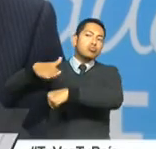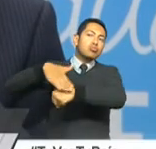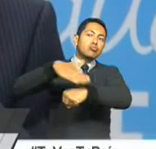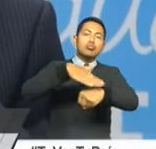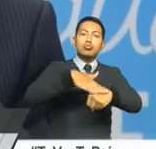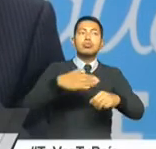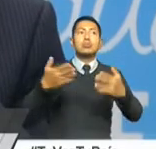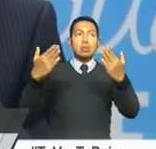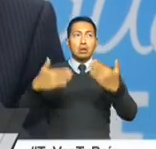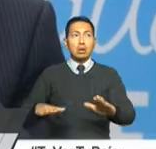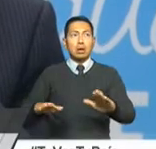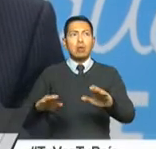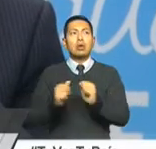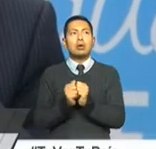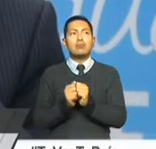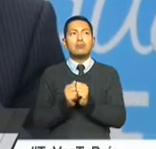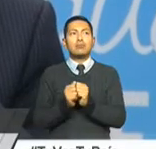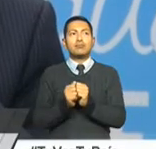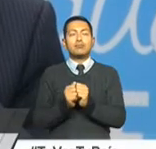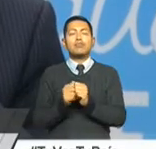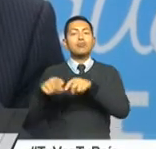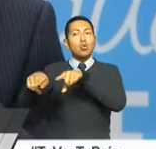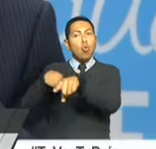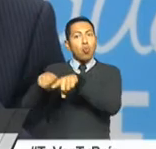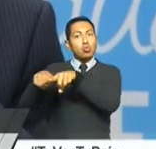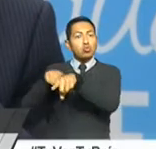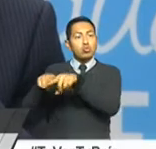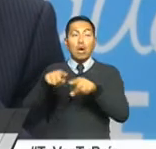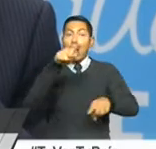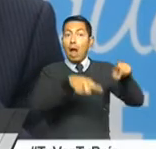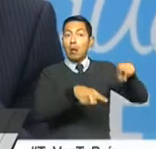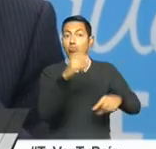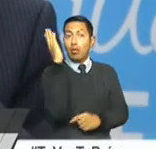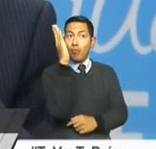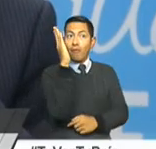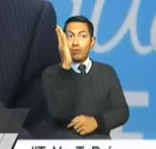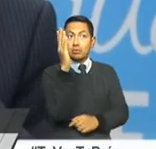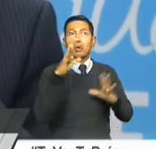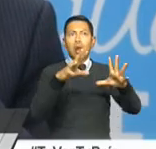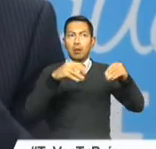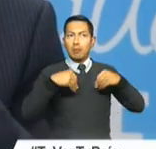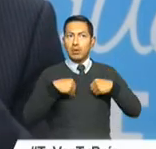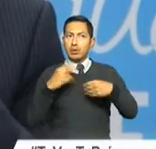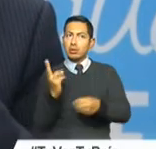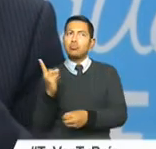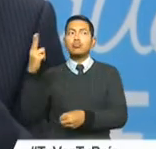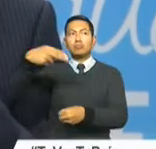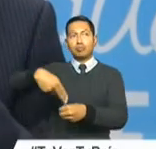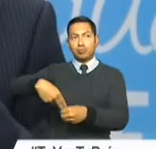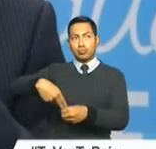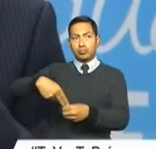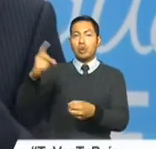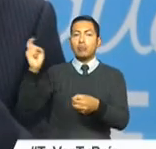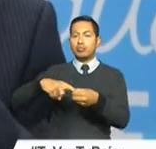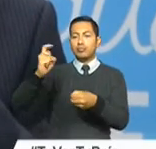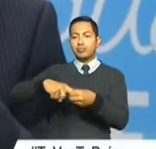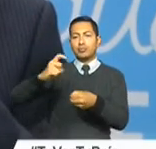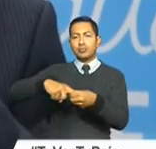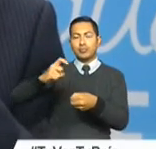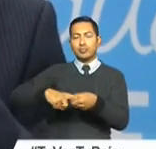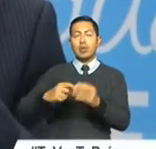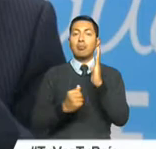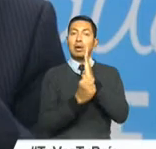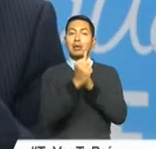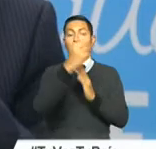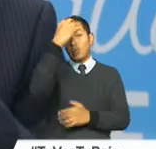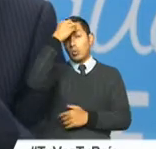a concurso y han accedido a ese concurso, ya están actualmente en la planta del Ministerio de Educación,